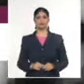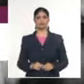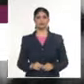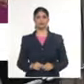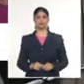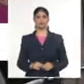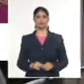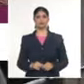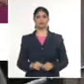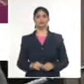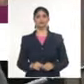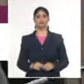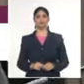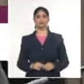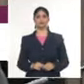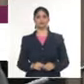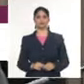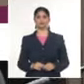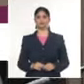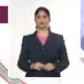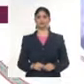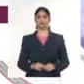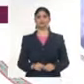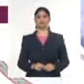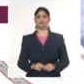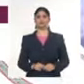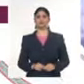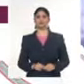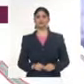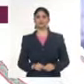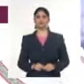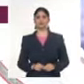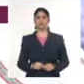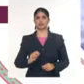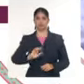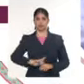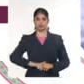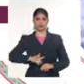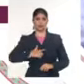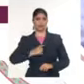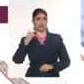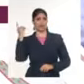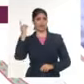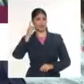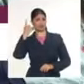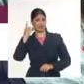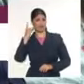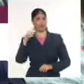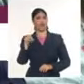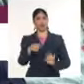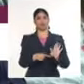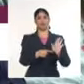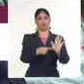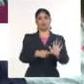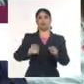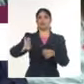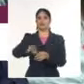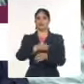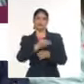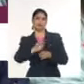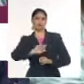con él. Desde la cultura nacional, el homenaje para un Fidel siempre